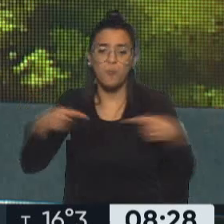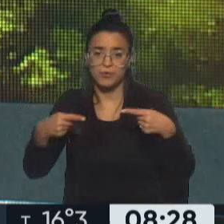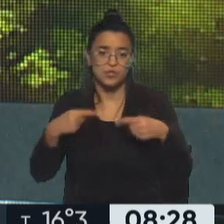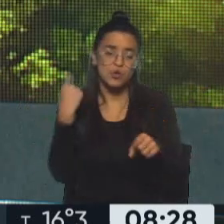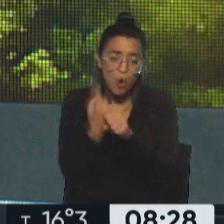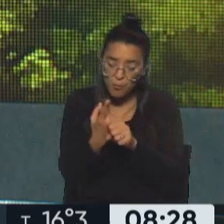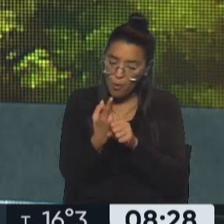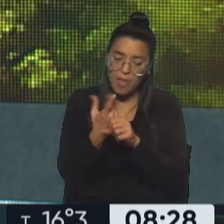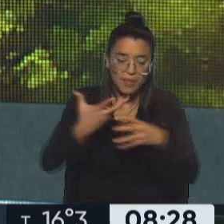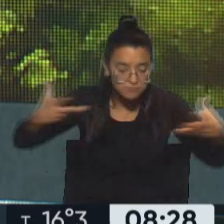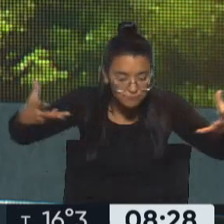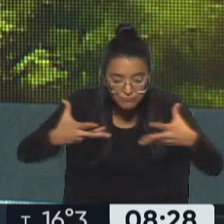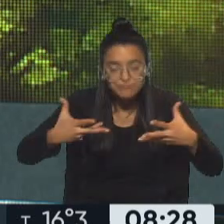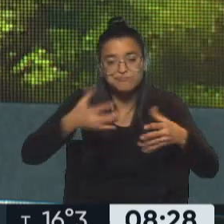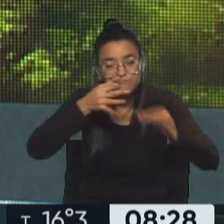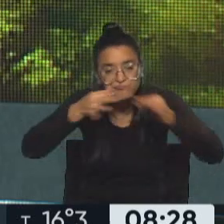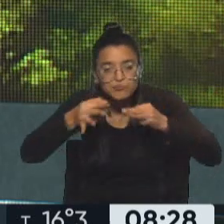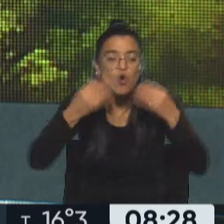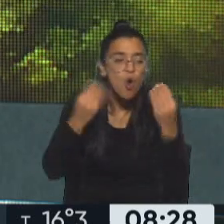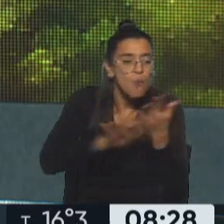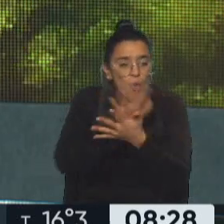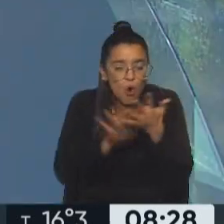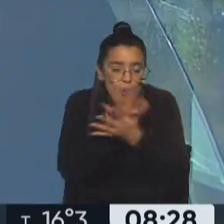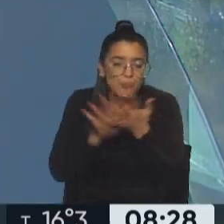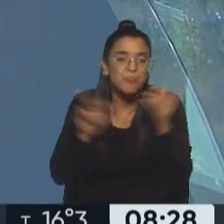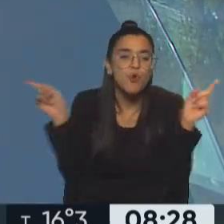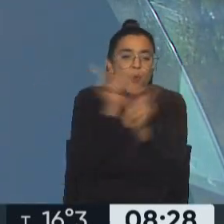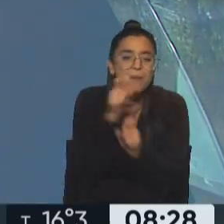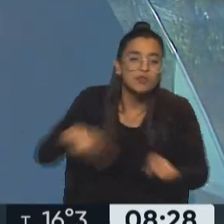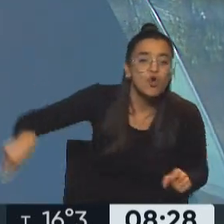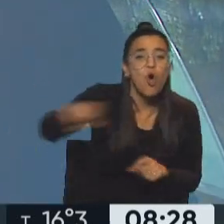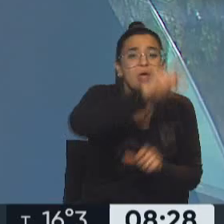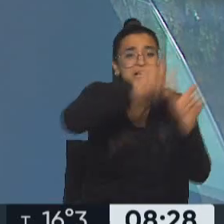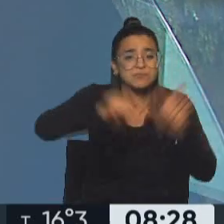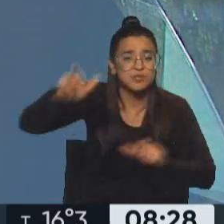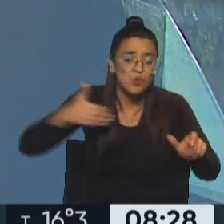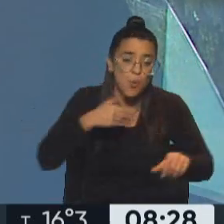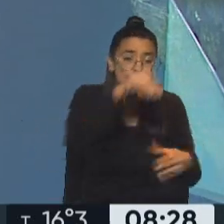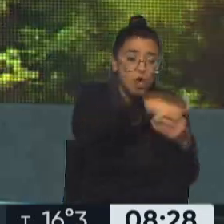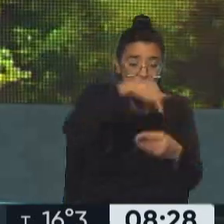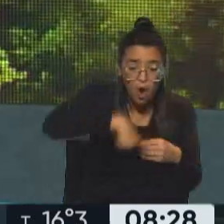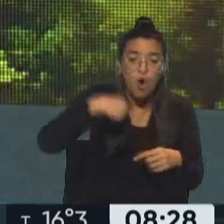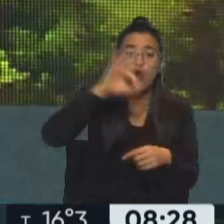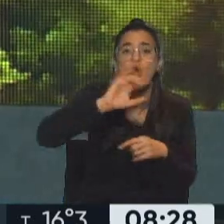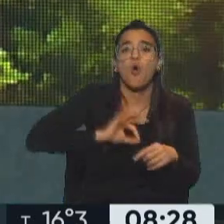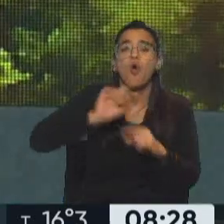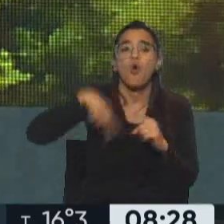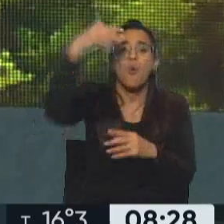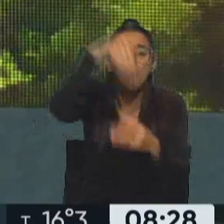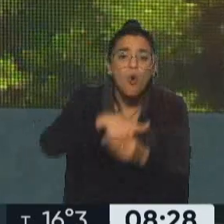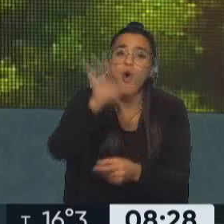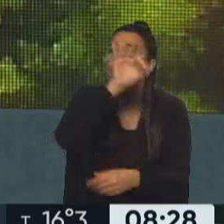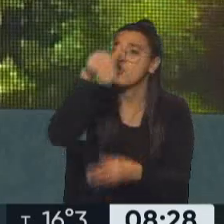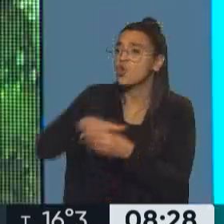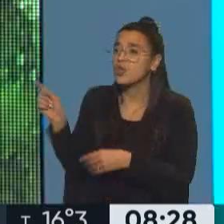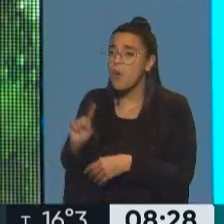pueden sentarse a discutir cómo solucionar los problemas de todos los argentinos, los que te votan ahora, los que te van a votar el año que viene, los que no te